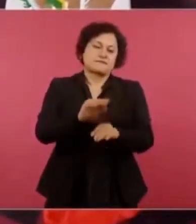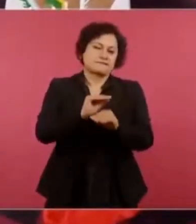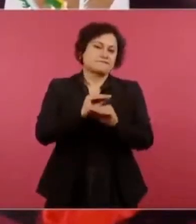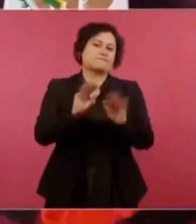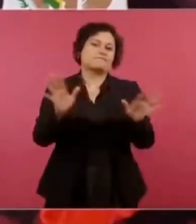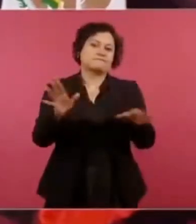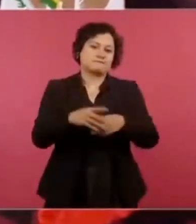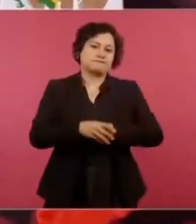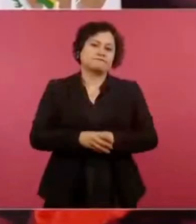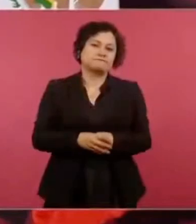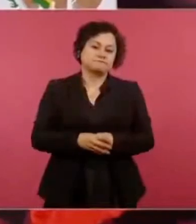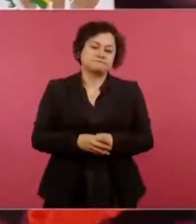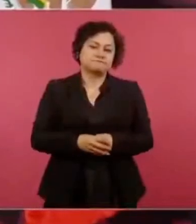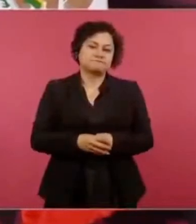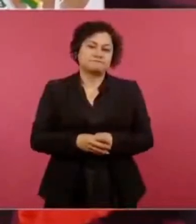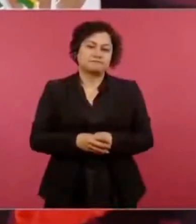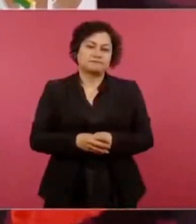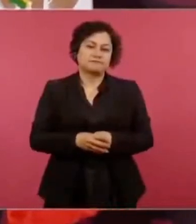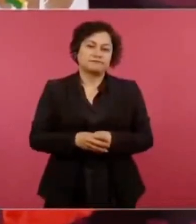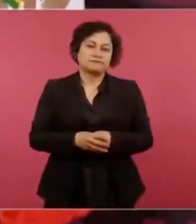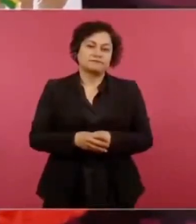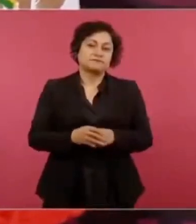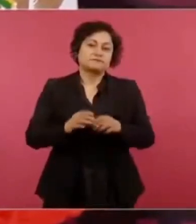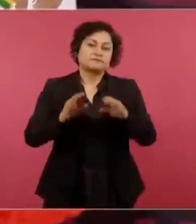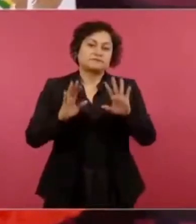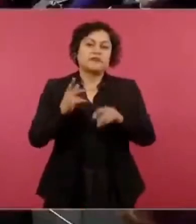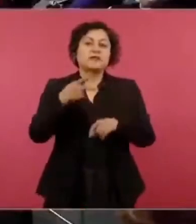le apuestan siempre el autoengaño?